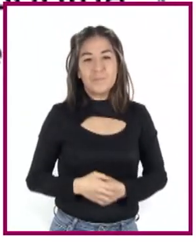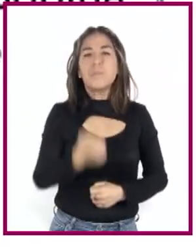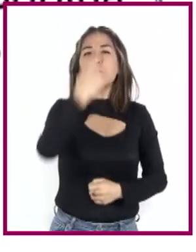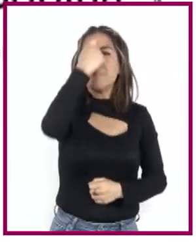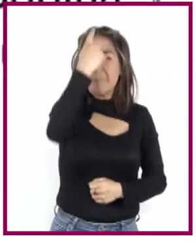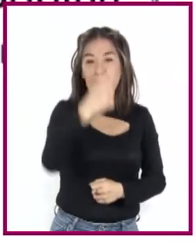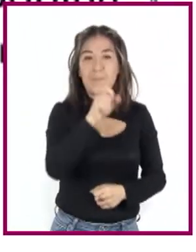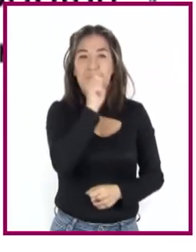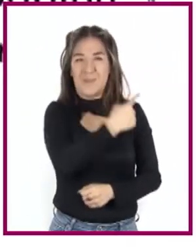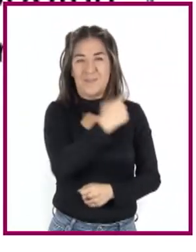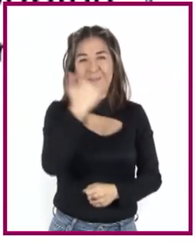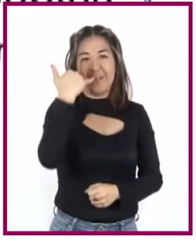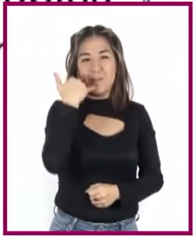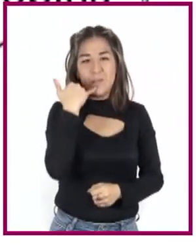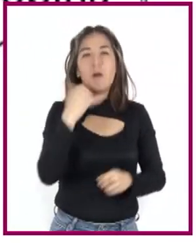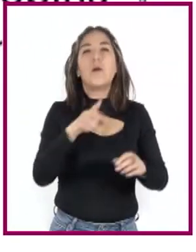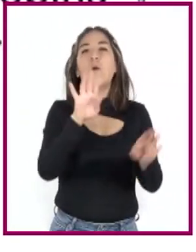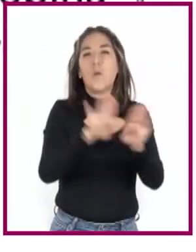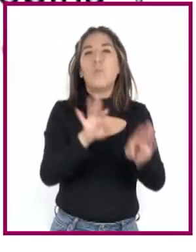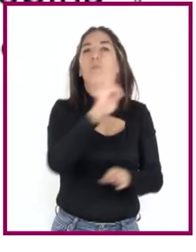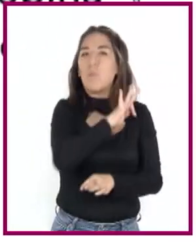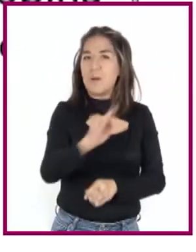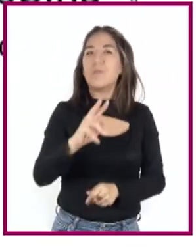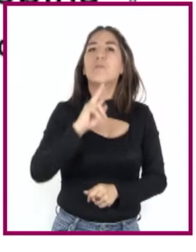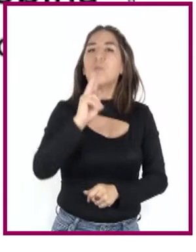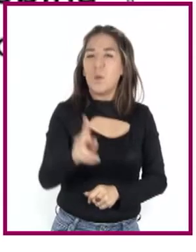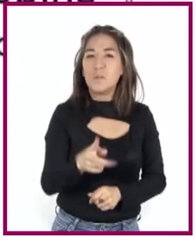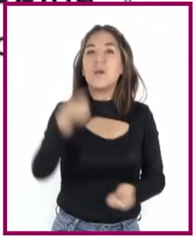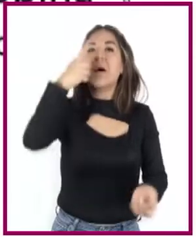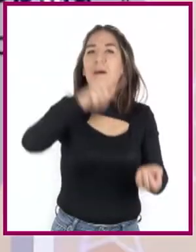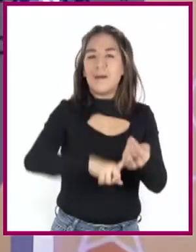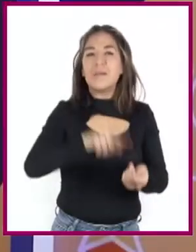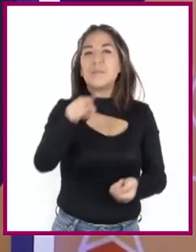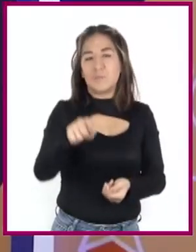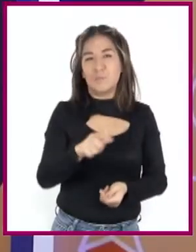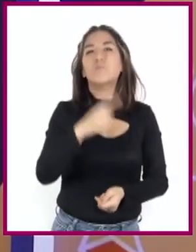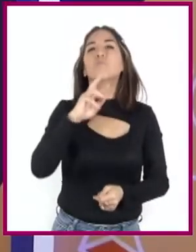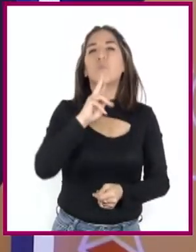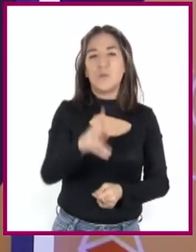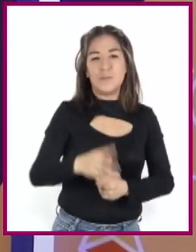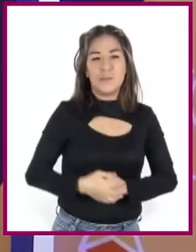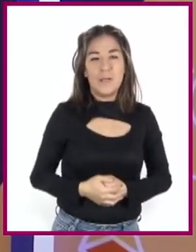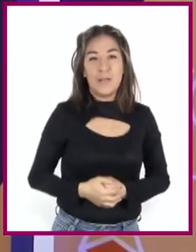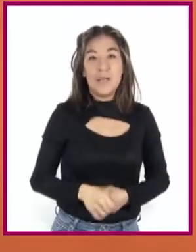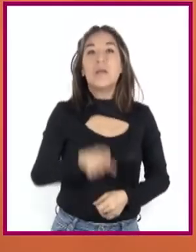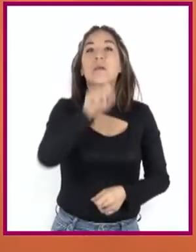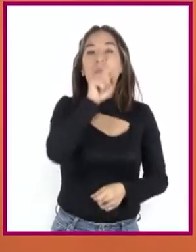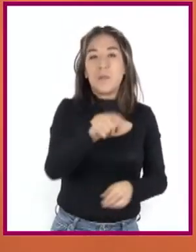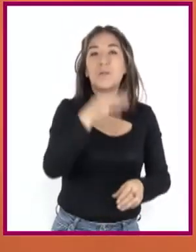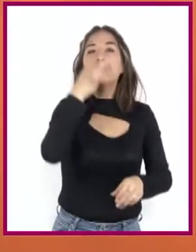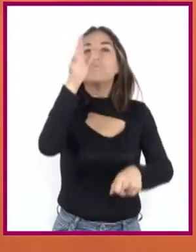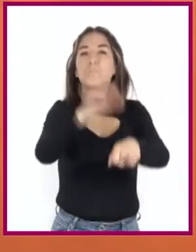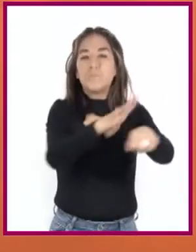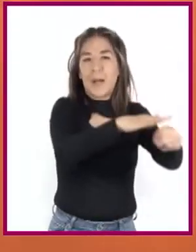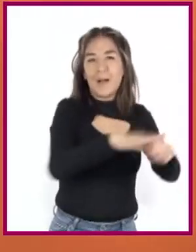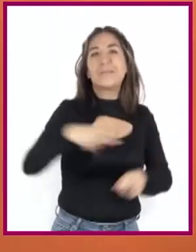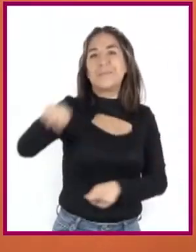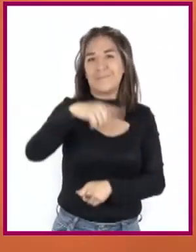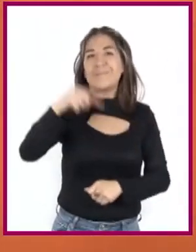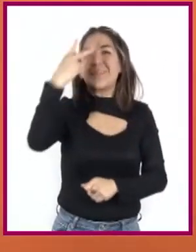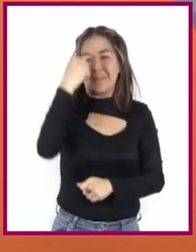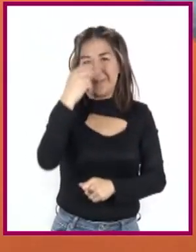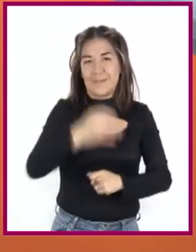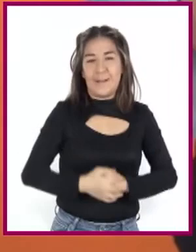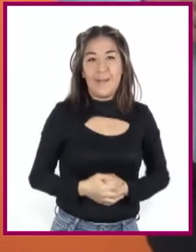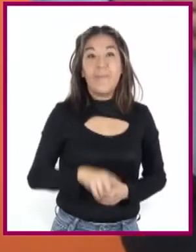su propio telégrafo parlante, que permitía transmitir la voz y fue publicado por los medios.